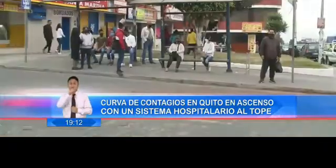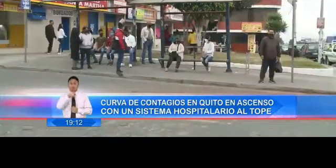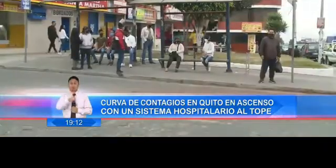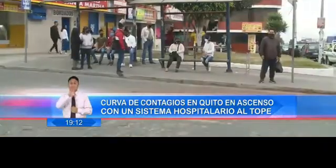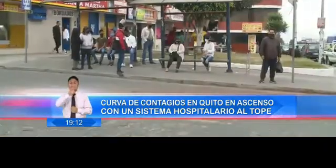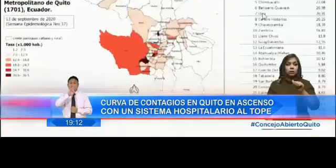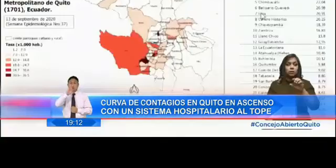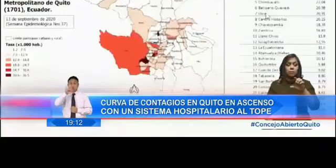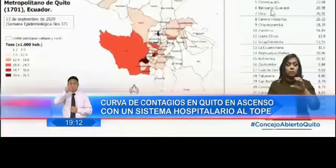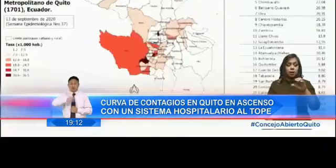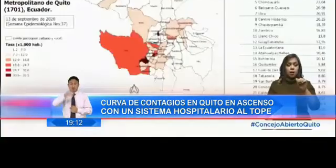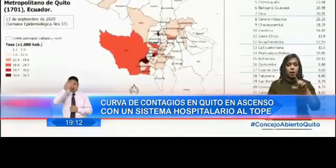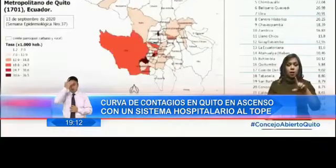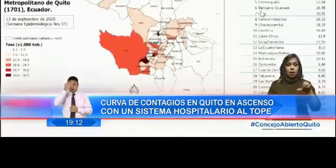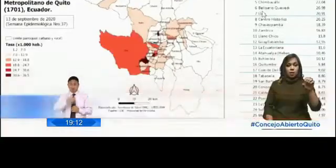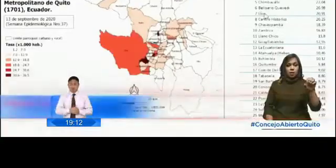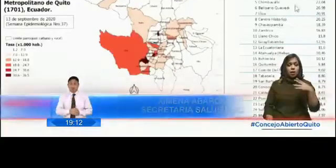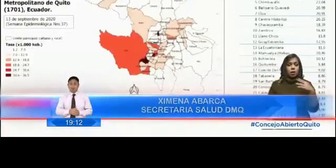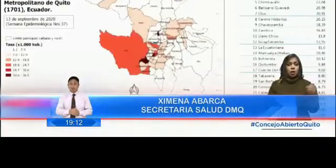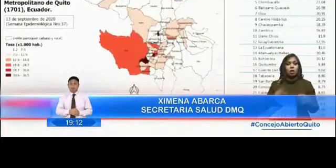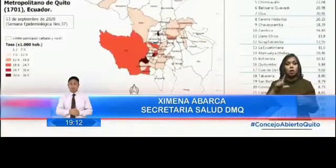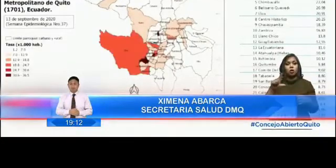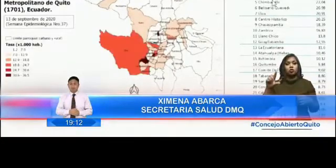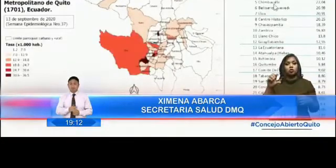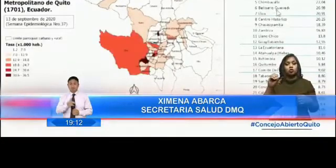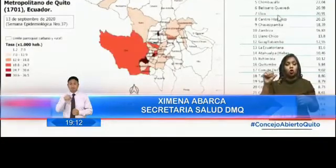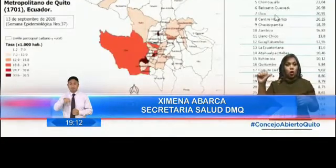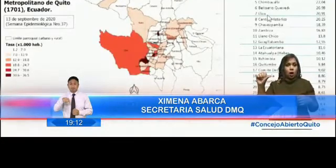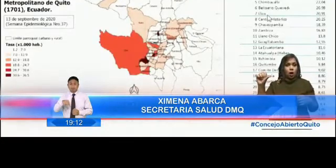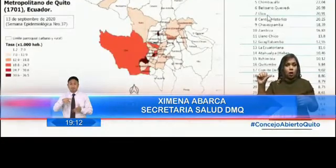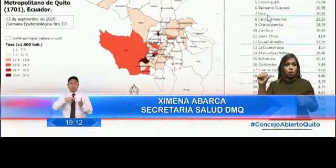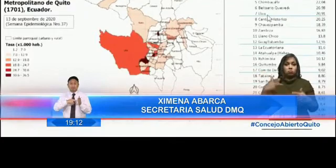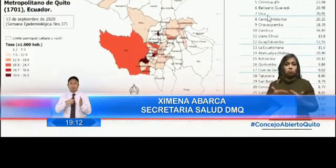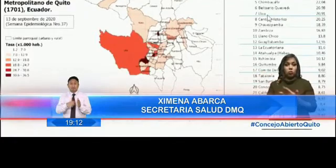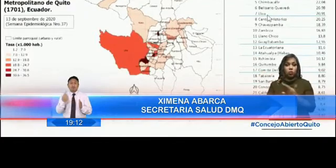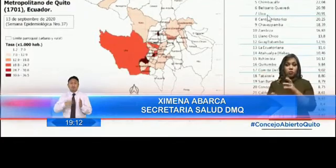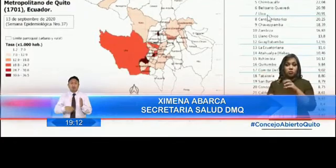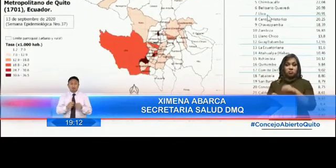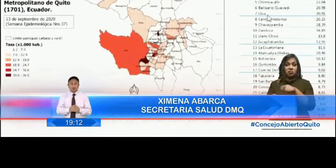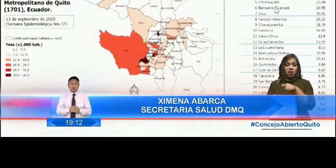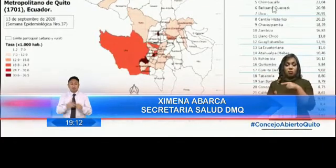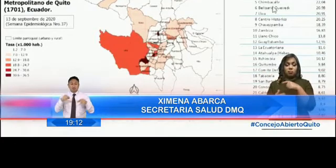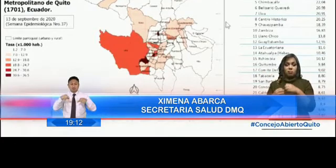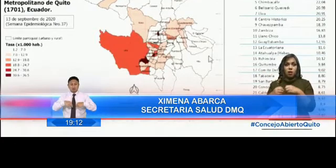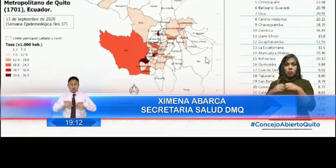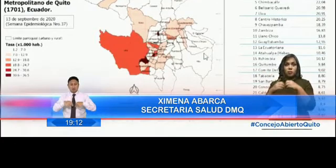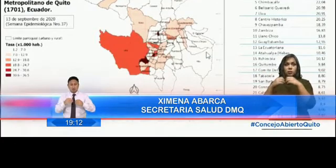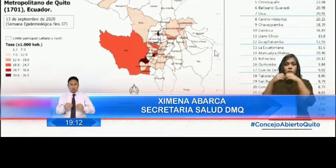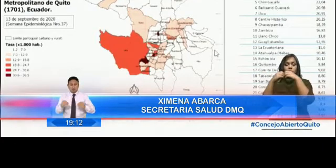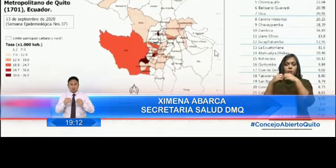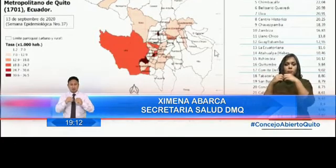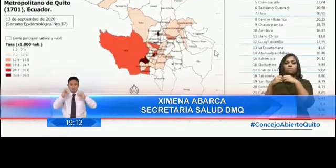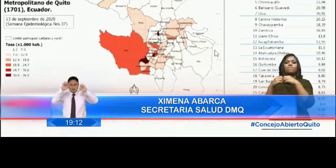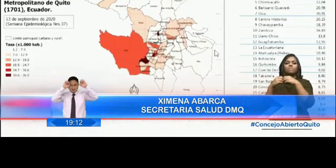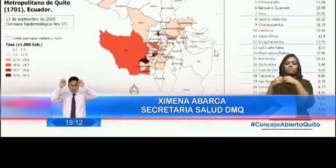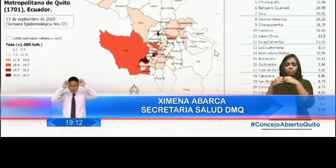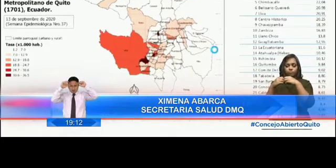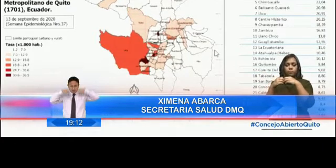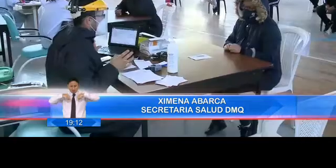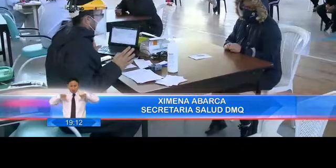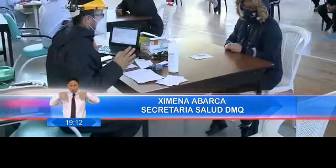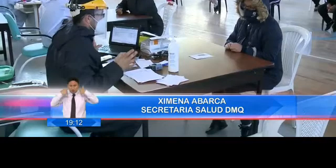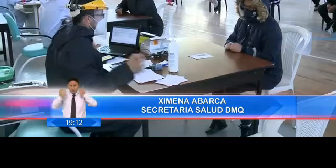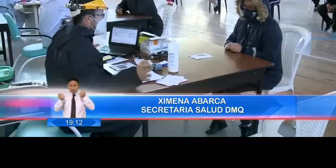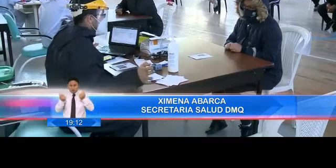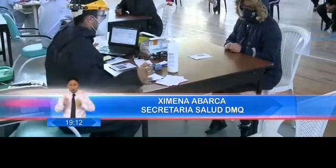positivos. De tal manera que eso para nosotros significa que debemos de adecuar las estrategias de intervención.